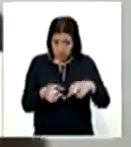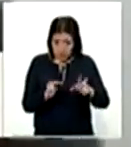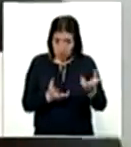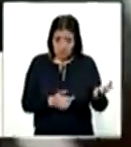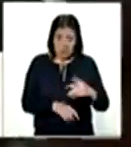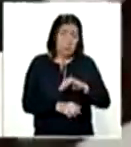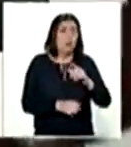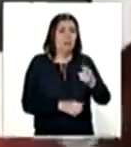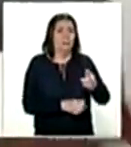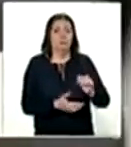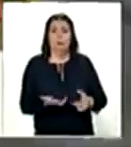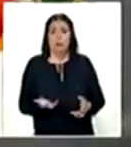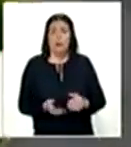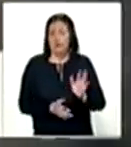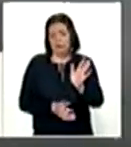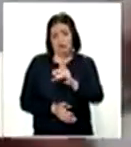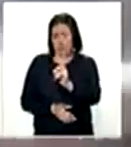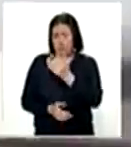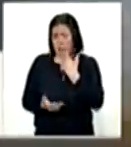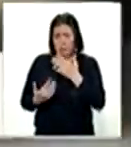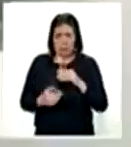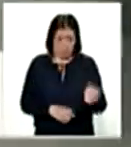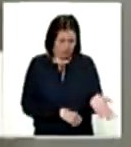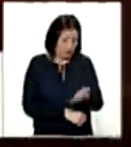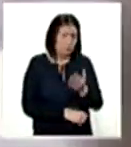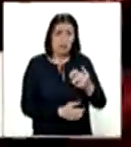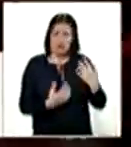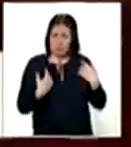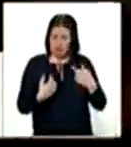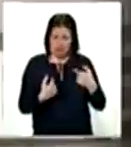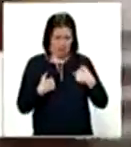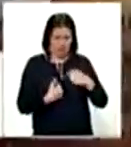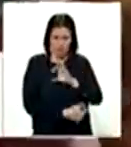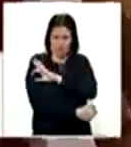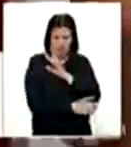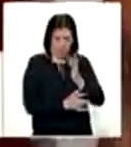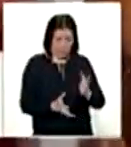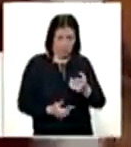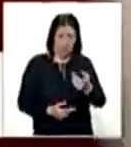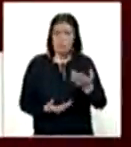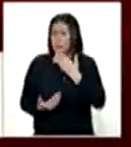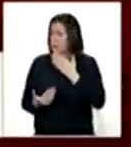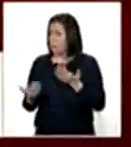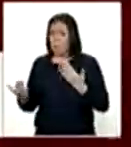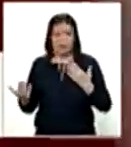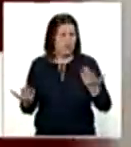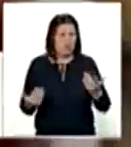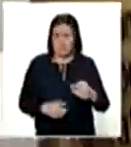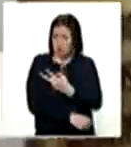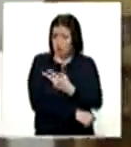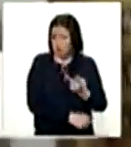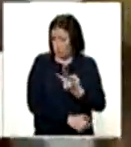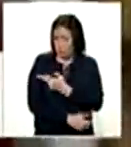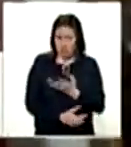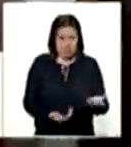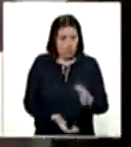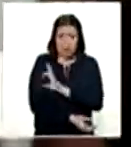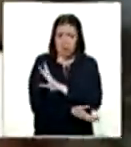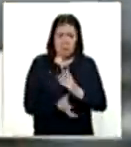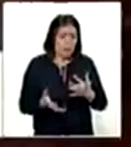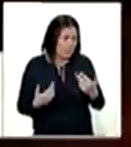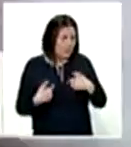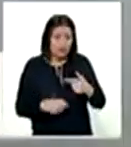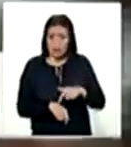teniente. Señor teniente. Ah, perdón, yo también soy la fiscal de turno, señor. Soy con los dos, porque los dos somos los fiscales de